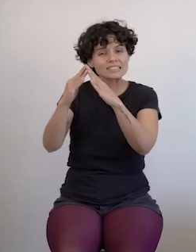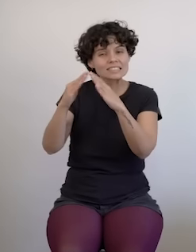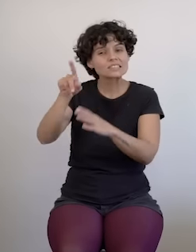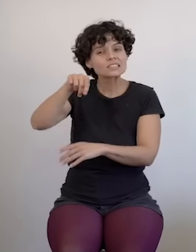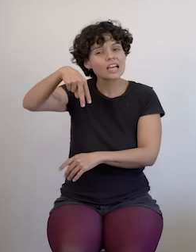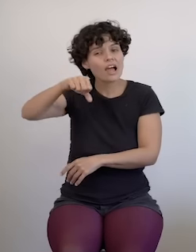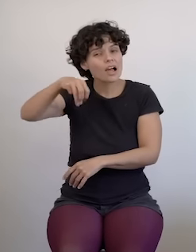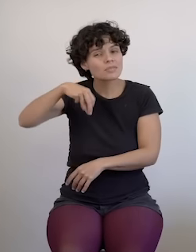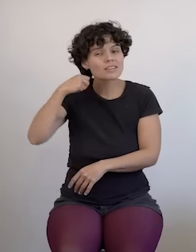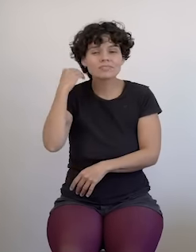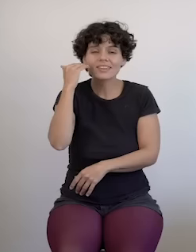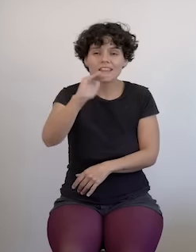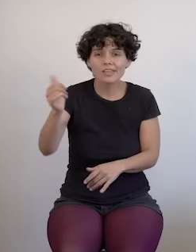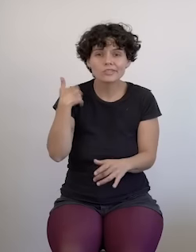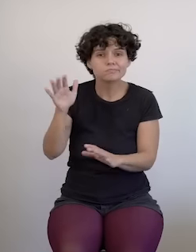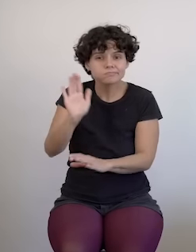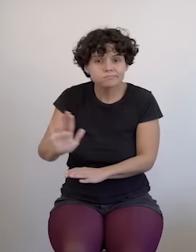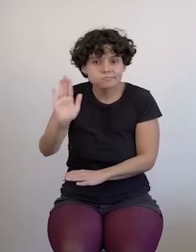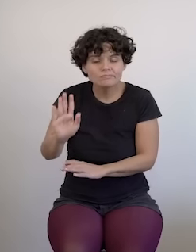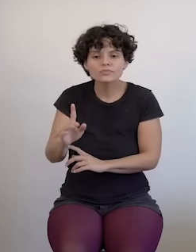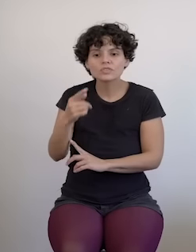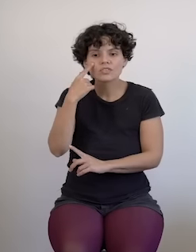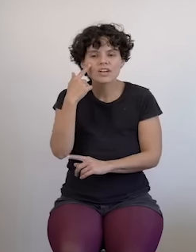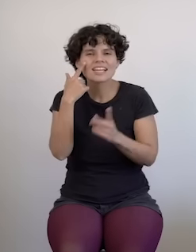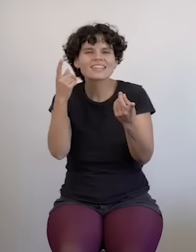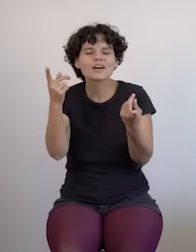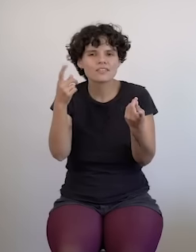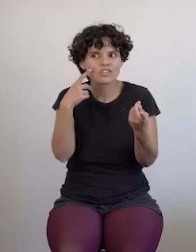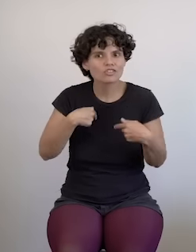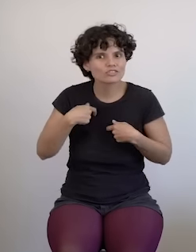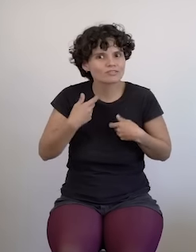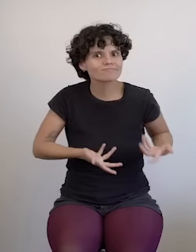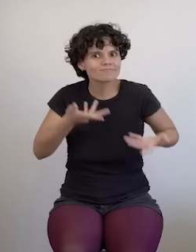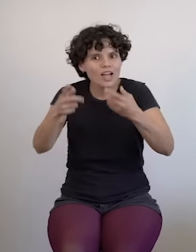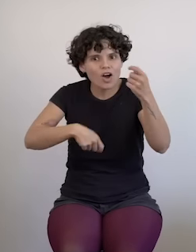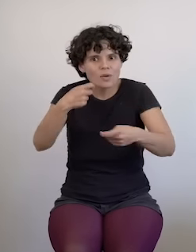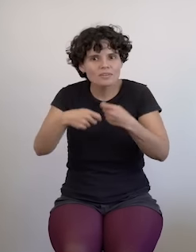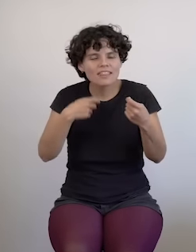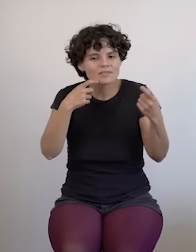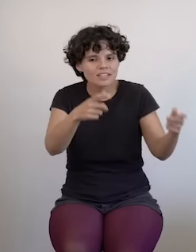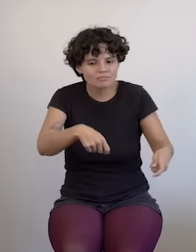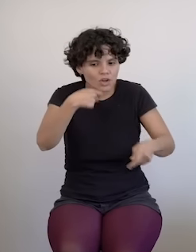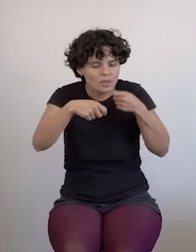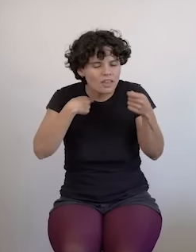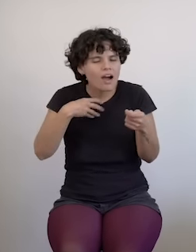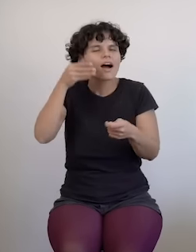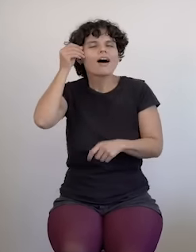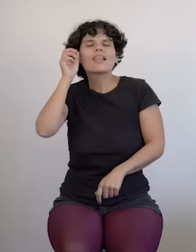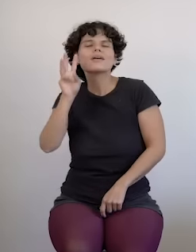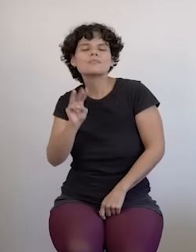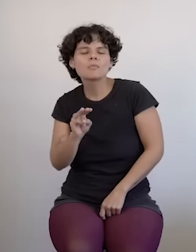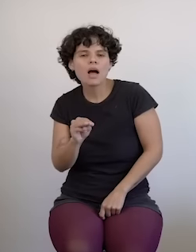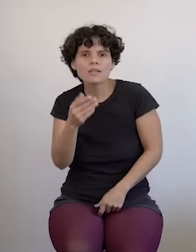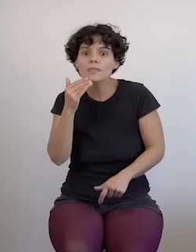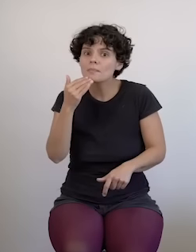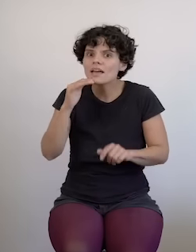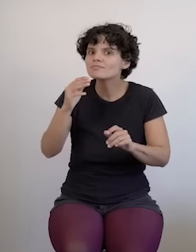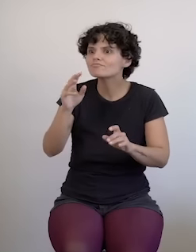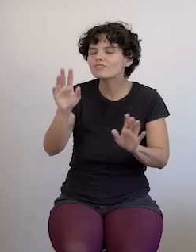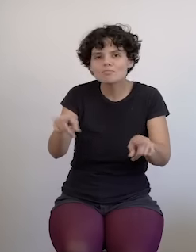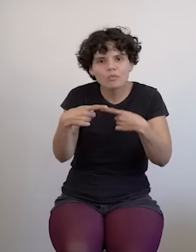sabores, ¿cachai? Cuando voy a los cenames le llevo cositas para comer porque veo que comen algo y se acuerdan de la mamita, ¿cachai? Es como la música,